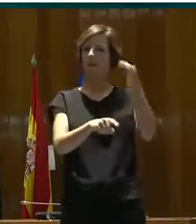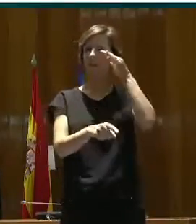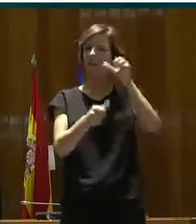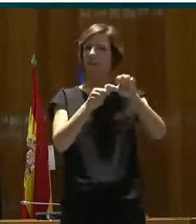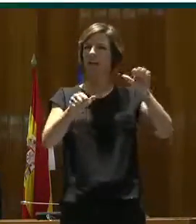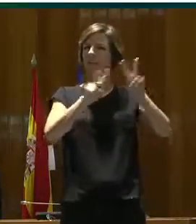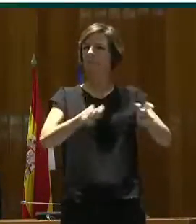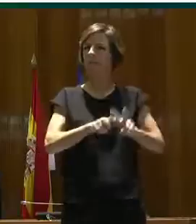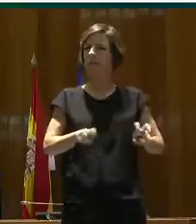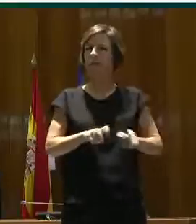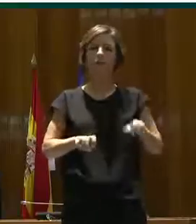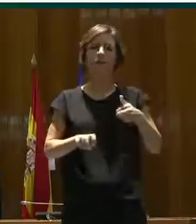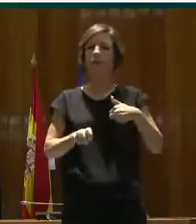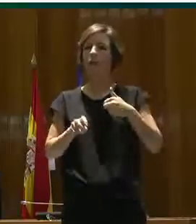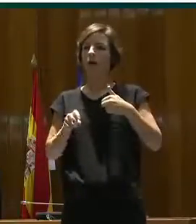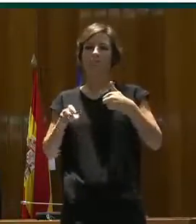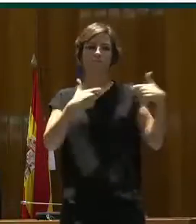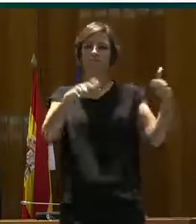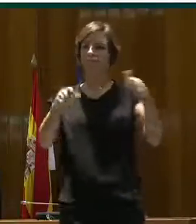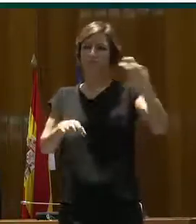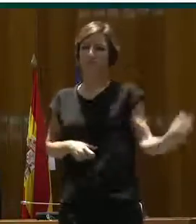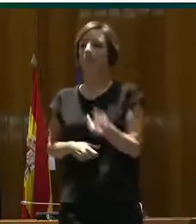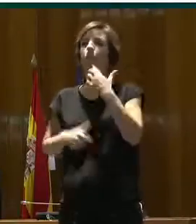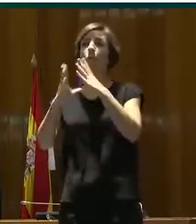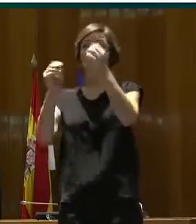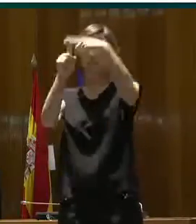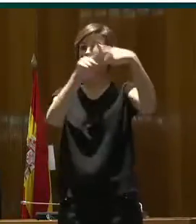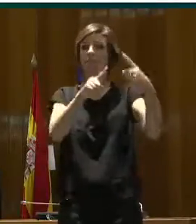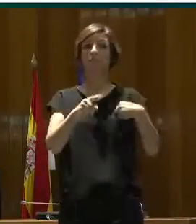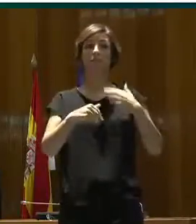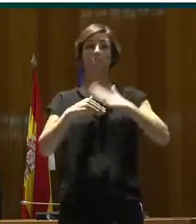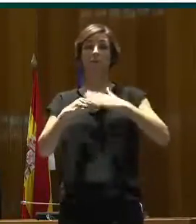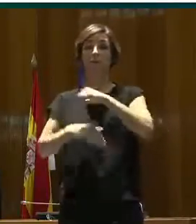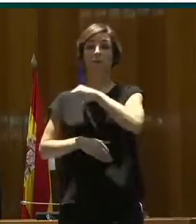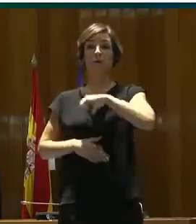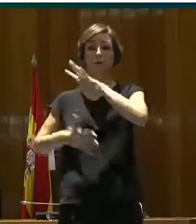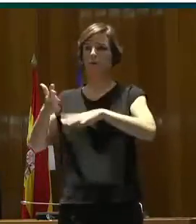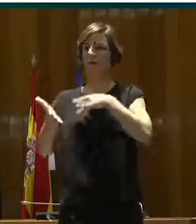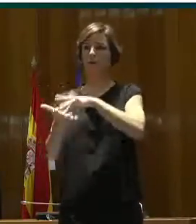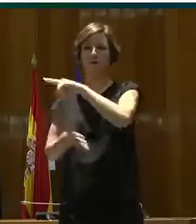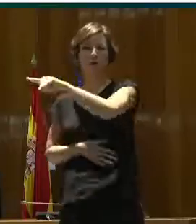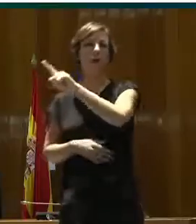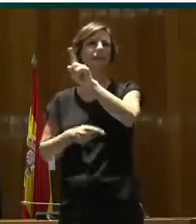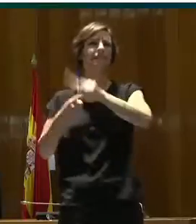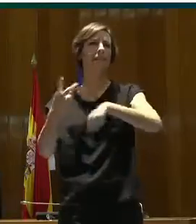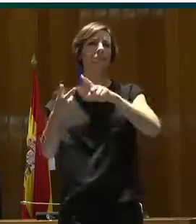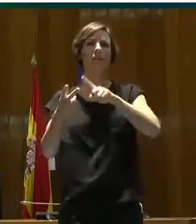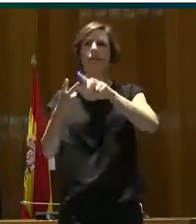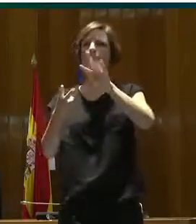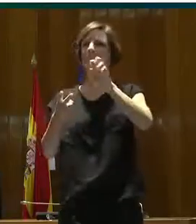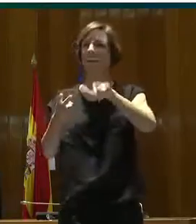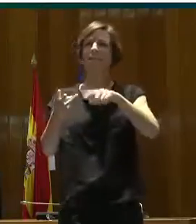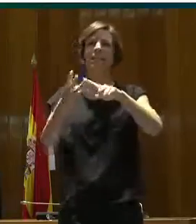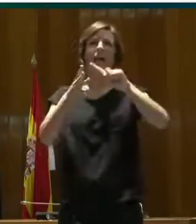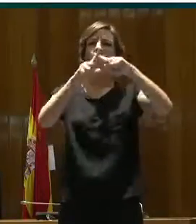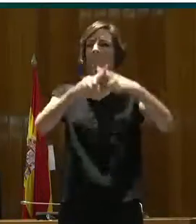investigadora desde todos los pasos, ha estado en varias universidades, por lo menos en la Autónoma de Barcelona, en la de Barcelona, en la de Utrecht, en la de